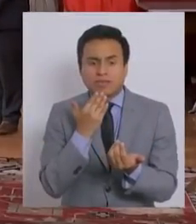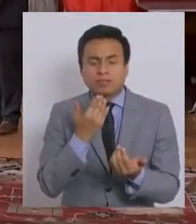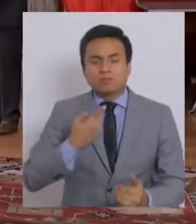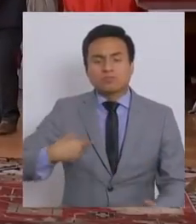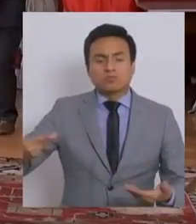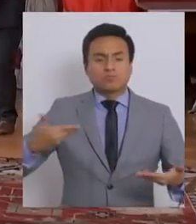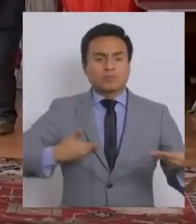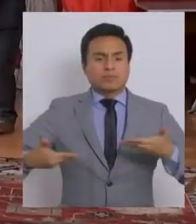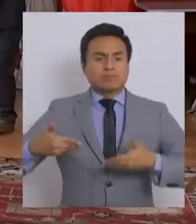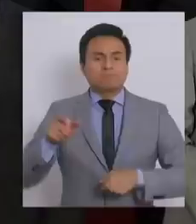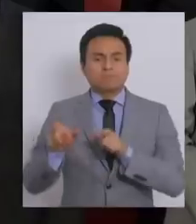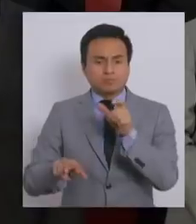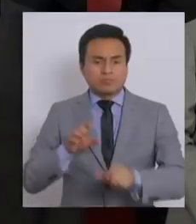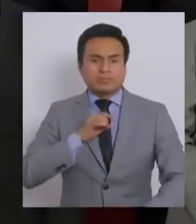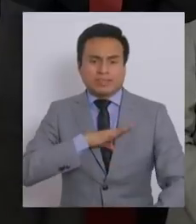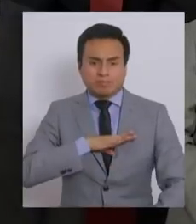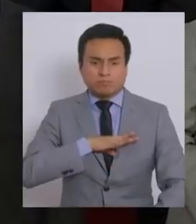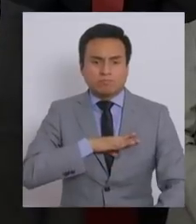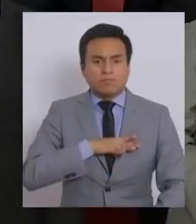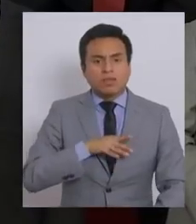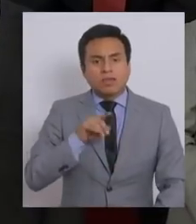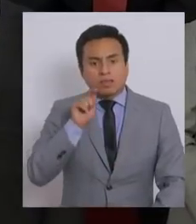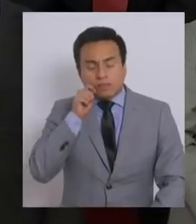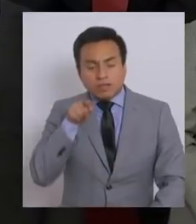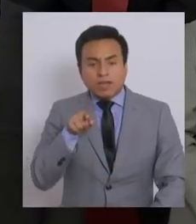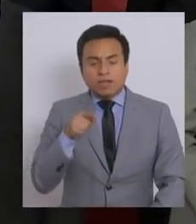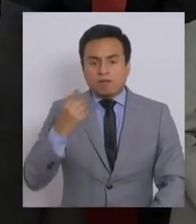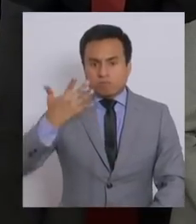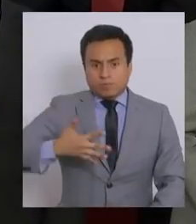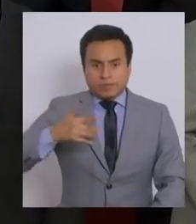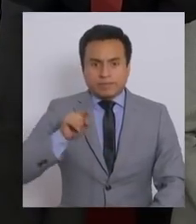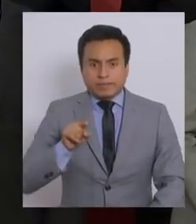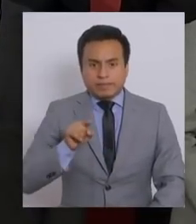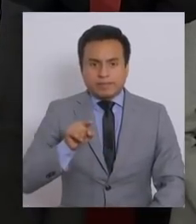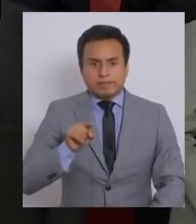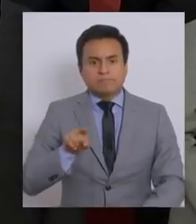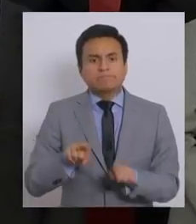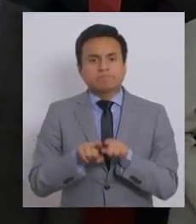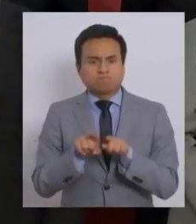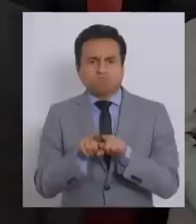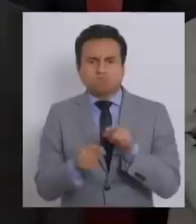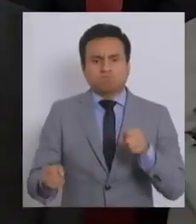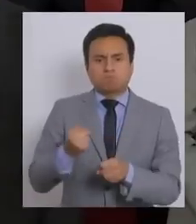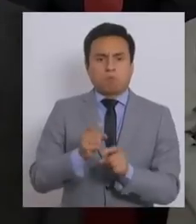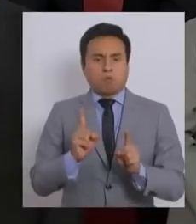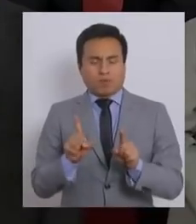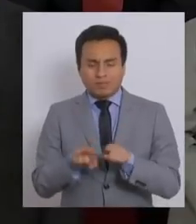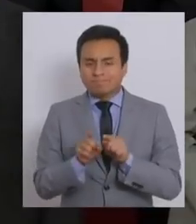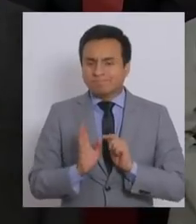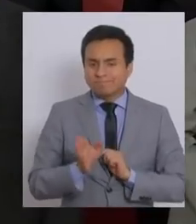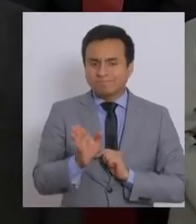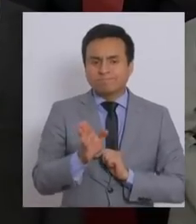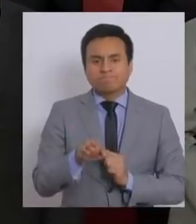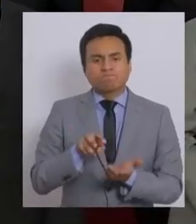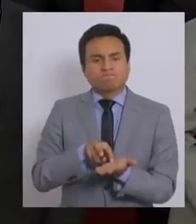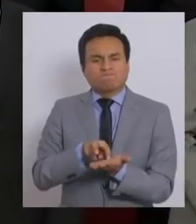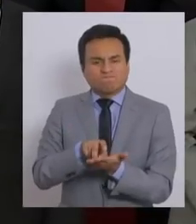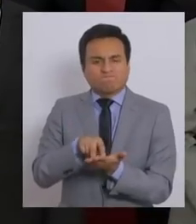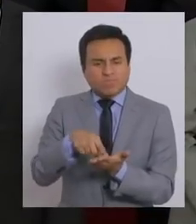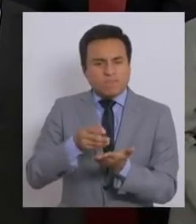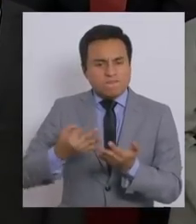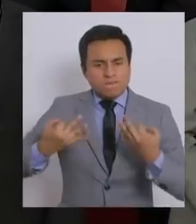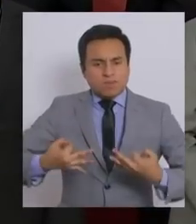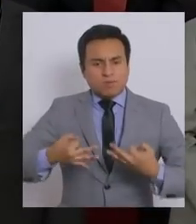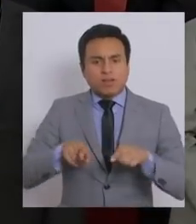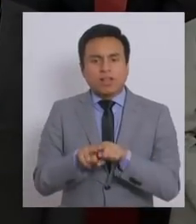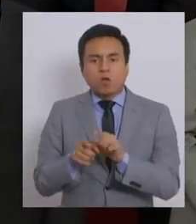piden los chilenos, y que es absolutamente fundamental e insustituible para avanzar a pie firme, contar